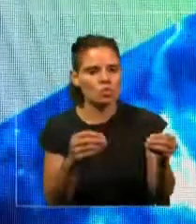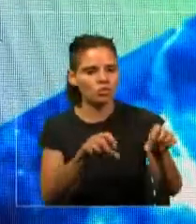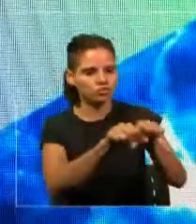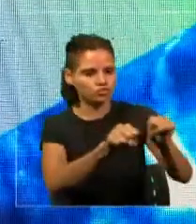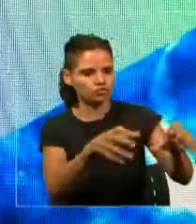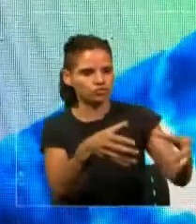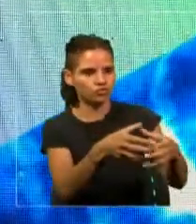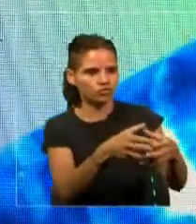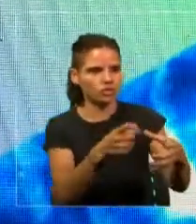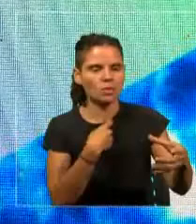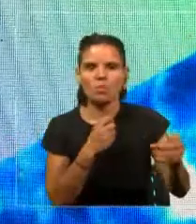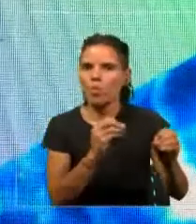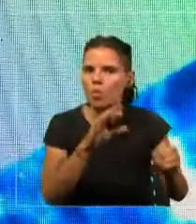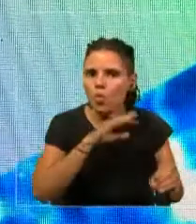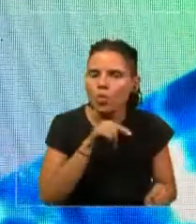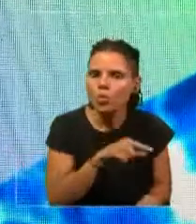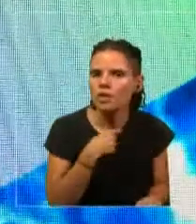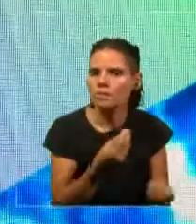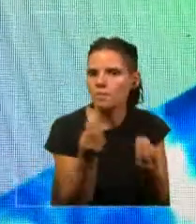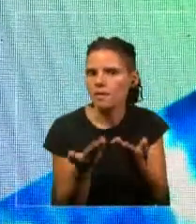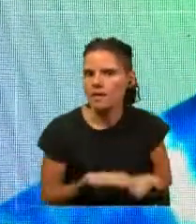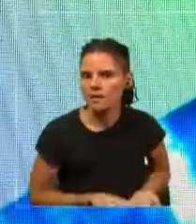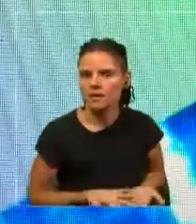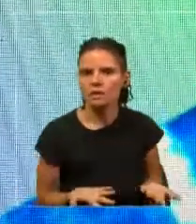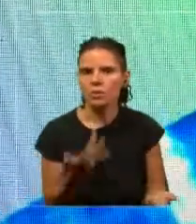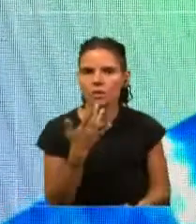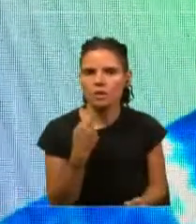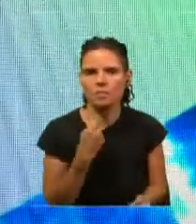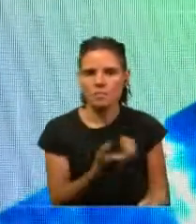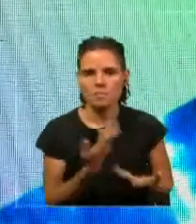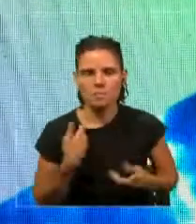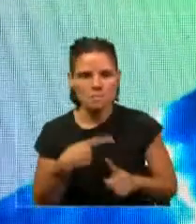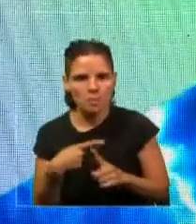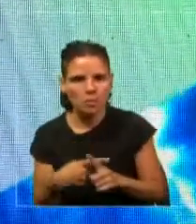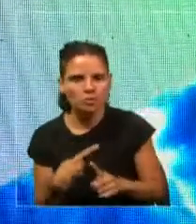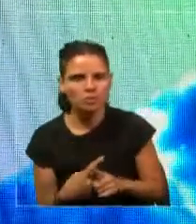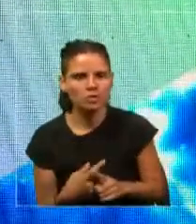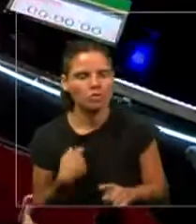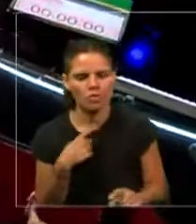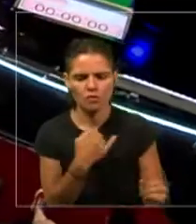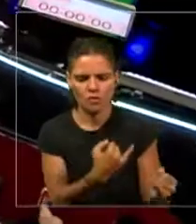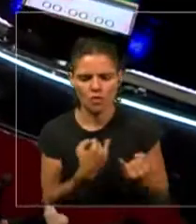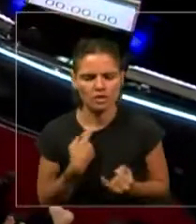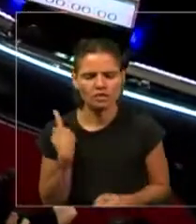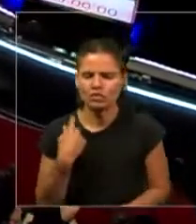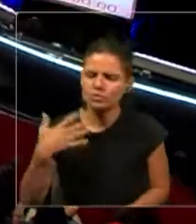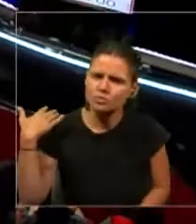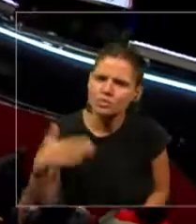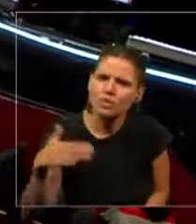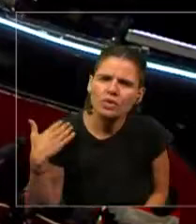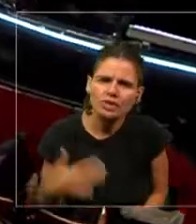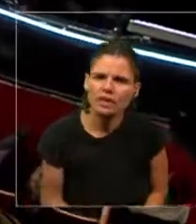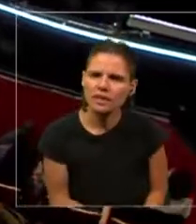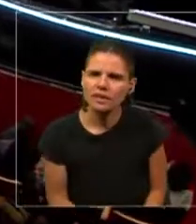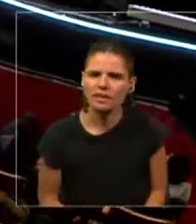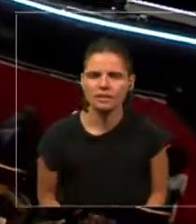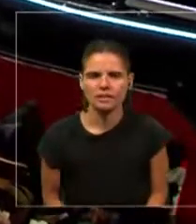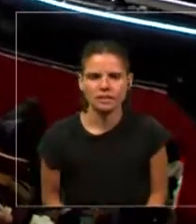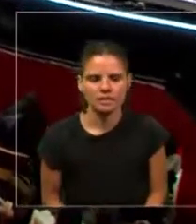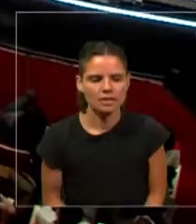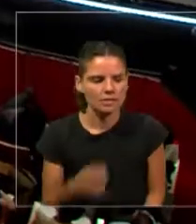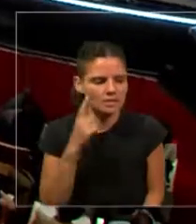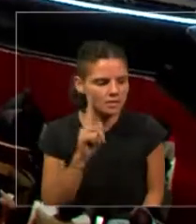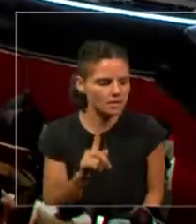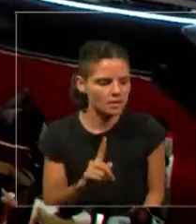absolutamente útil y bienvenido. Yo digo bienvenido porque aportaba una información de calidad, pero